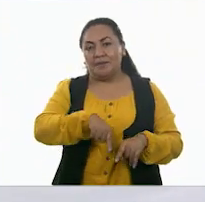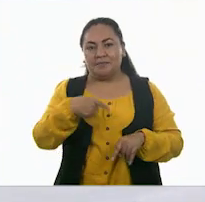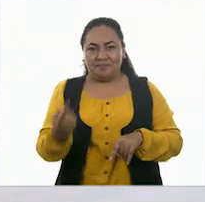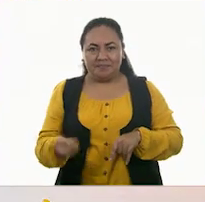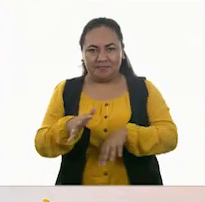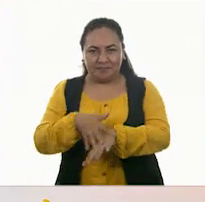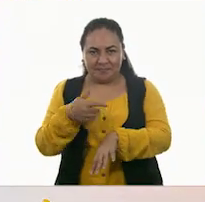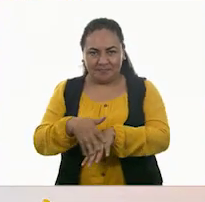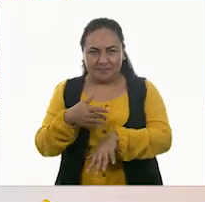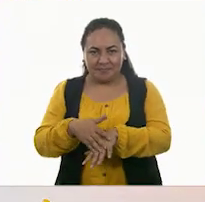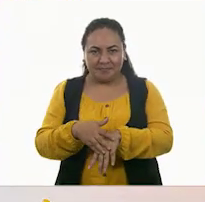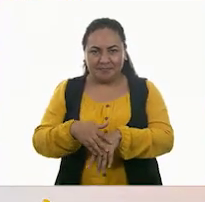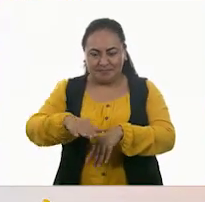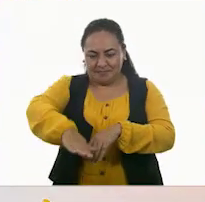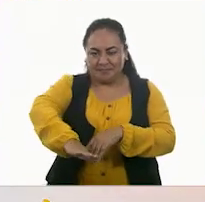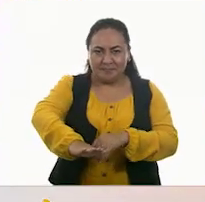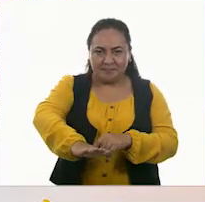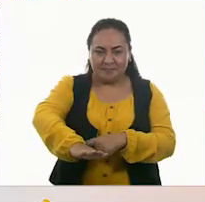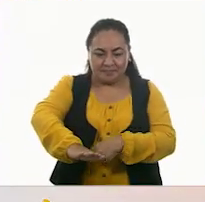Vamos.